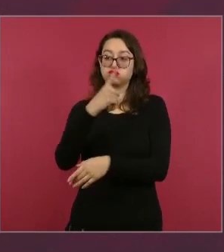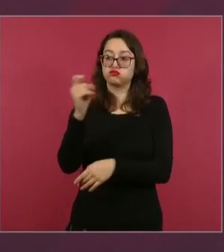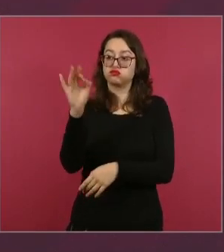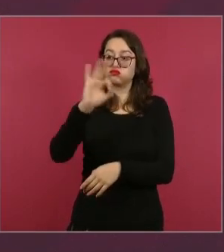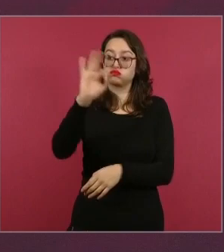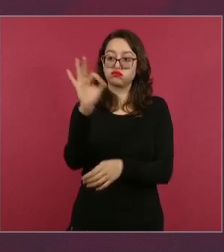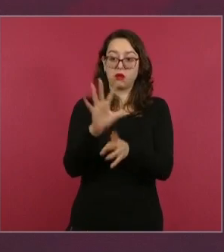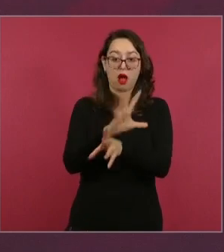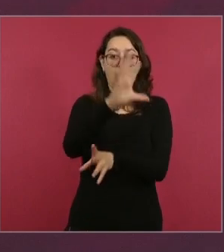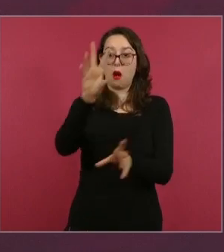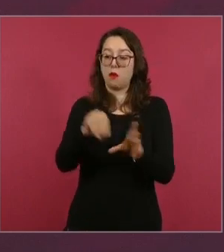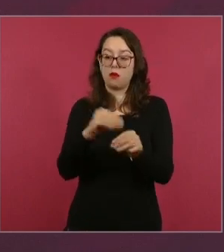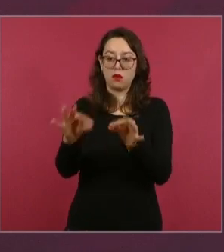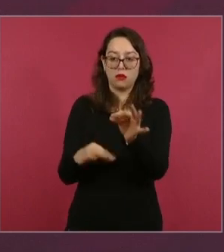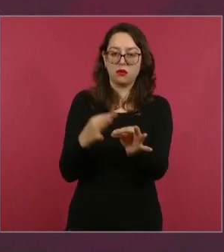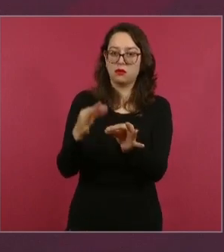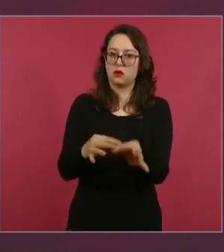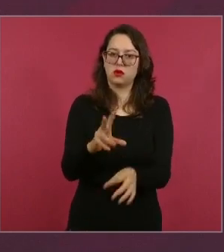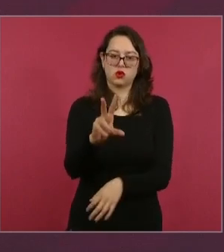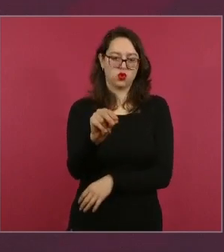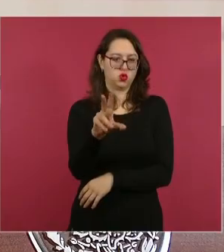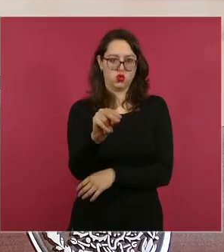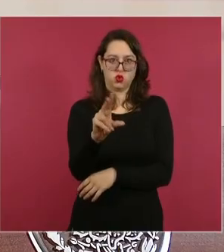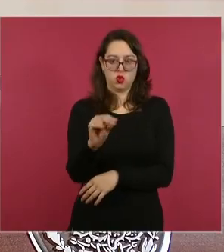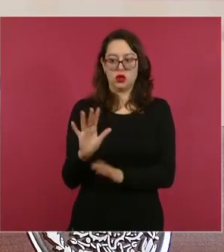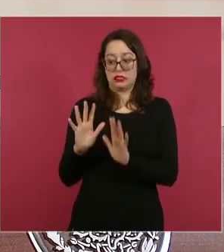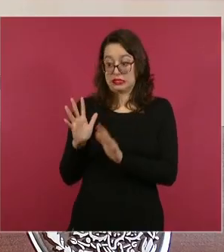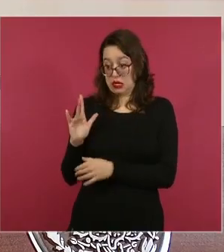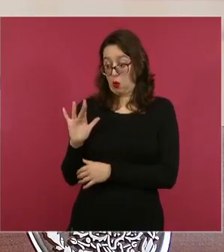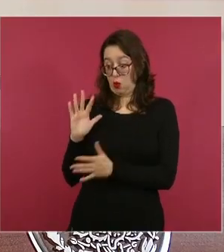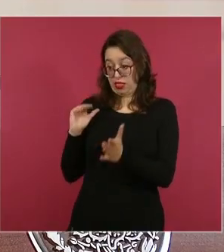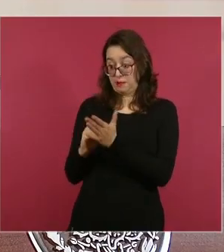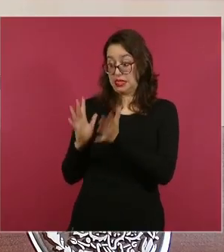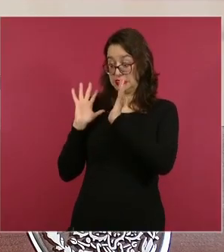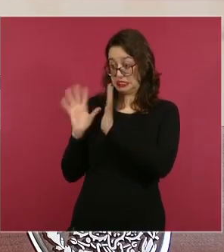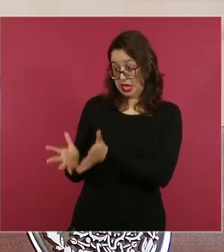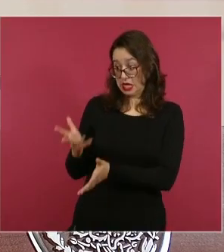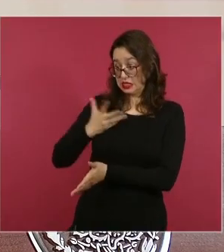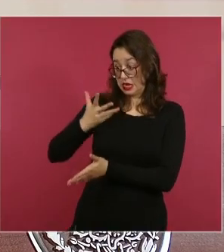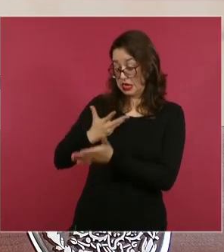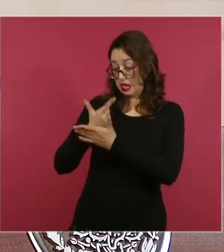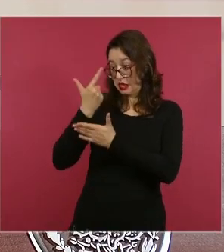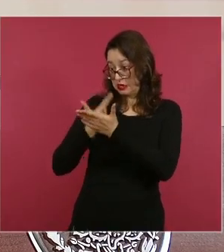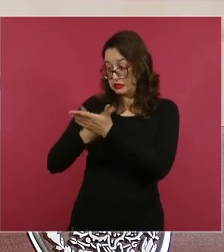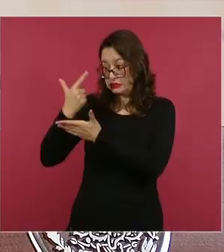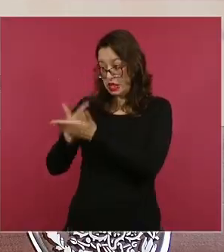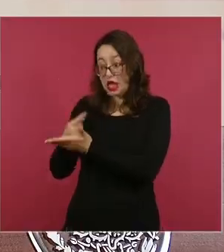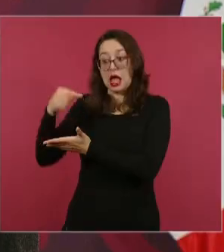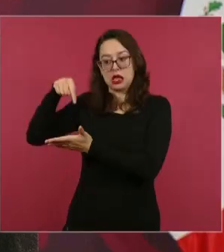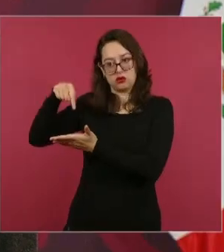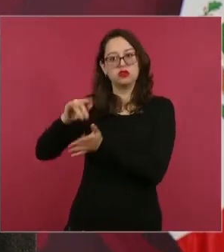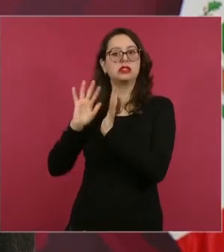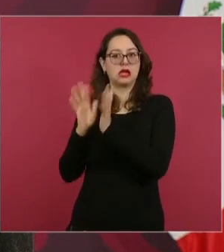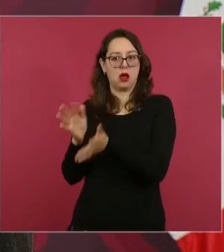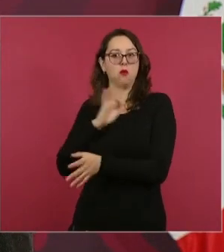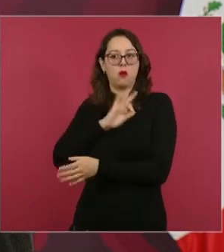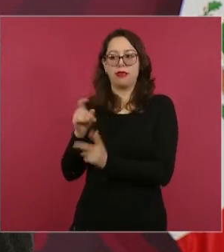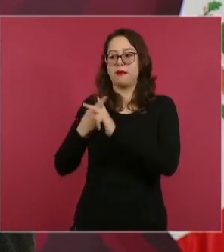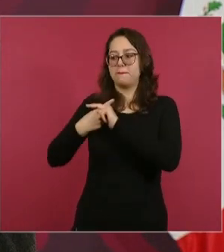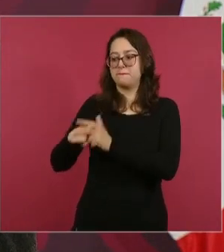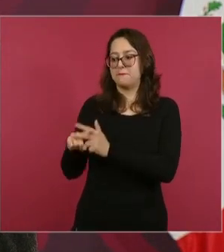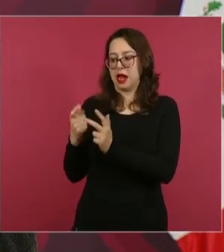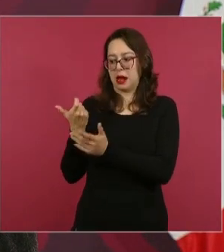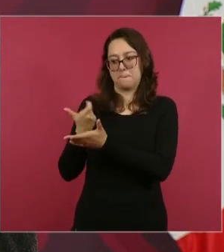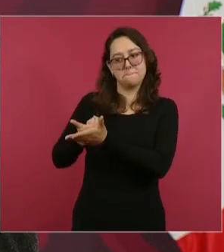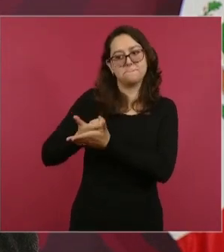ya eh se va a empezar a entregar estos